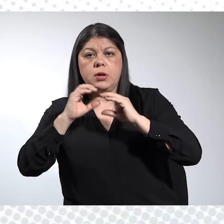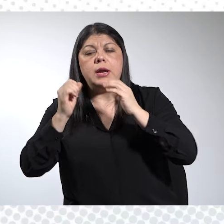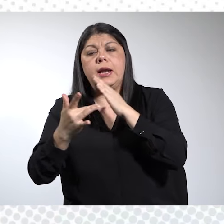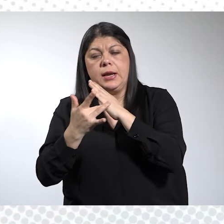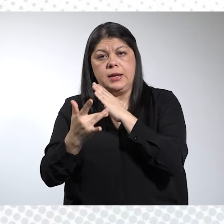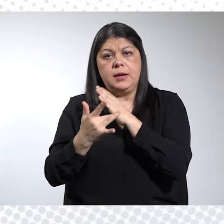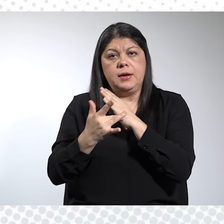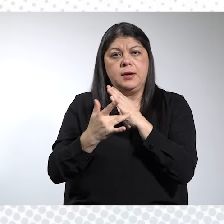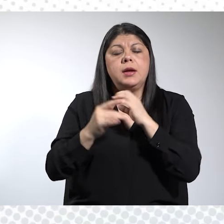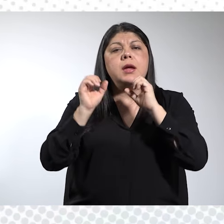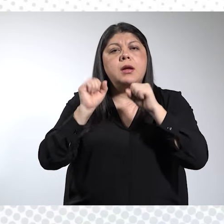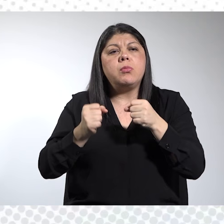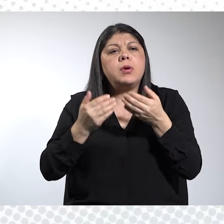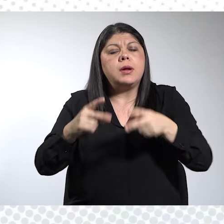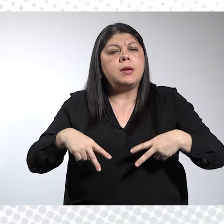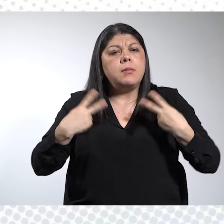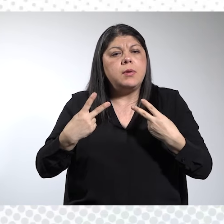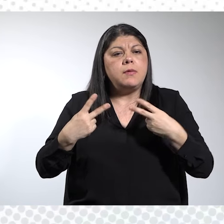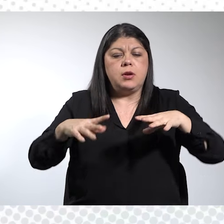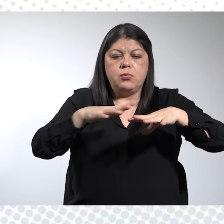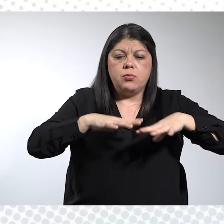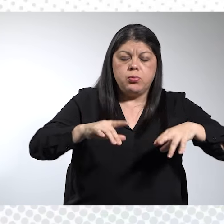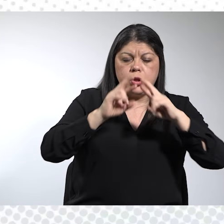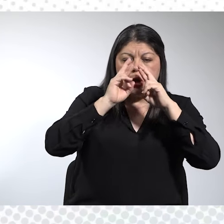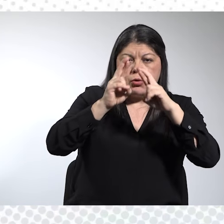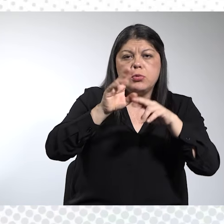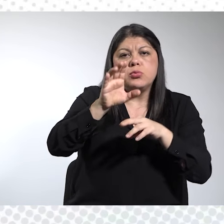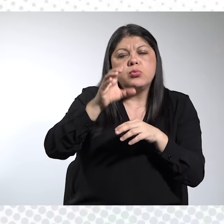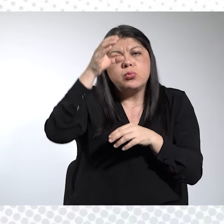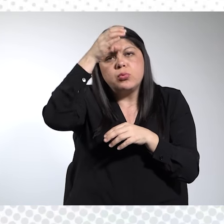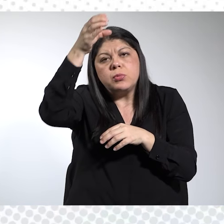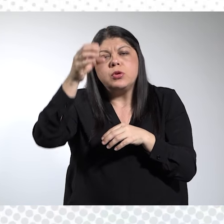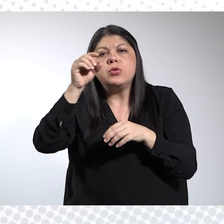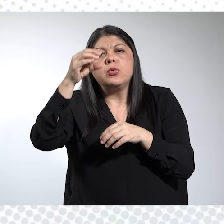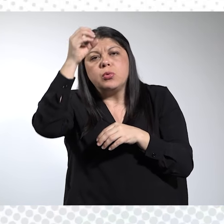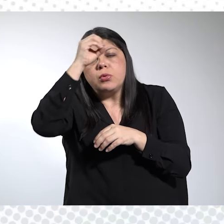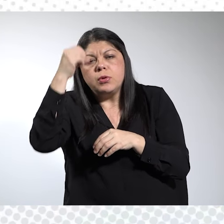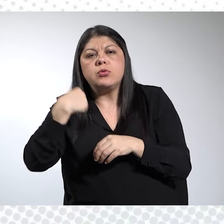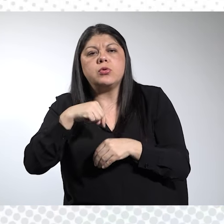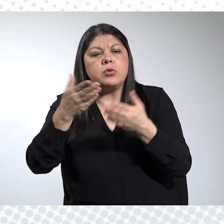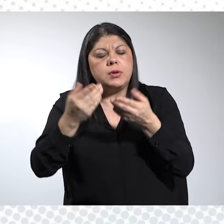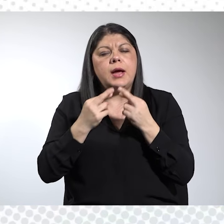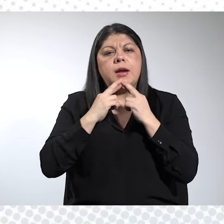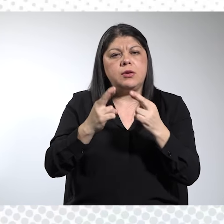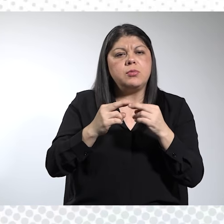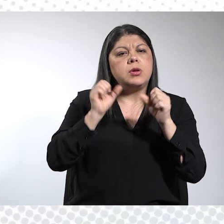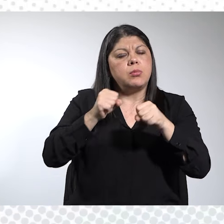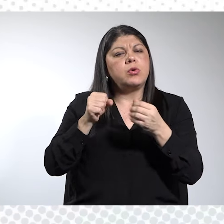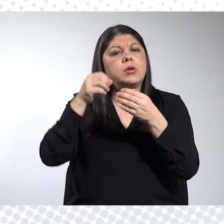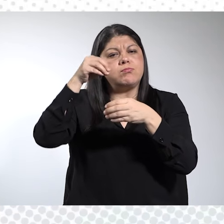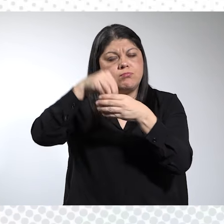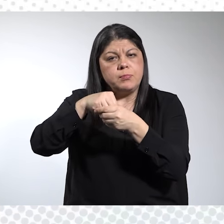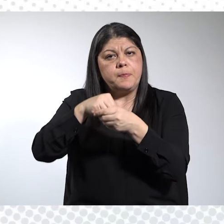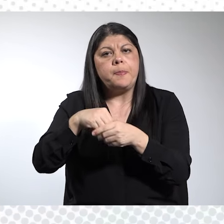la tecnificación y el poder vivir dentro de esta zona respetando sus criterios es lo que nos va a dar a nosotros la respuesta de